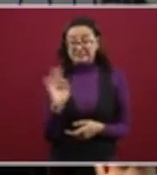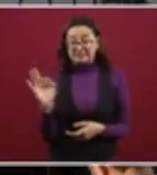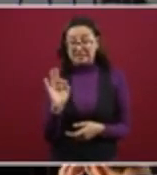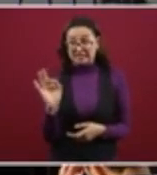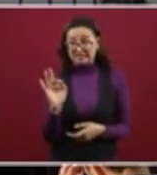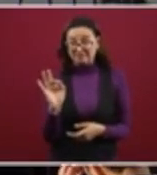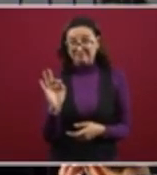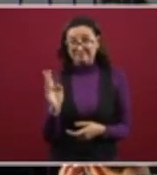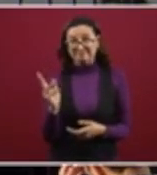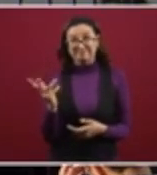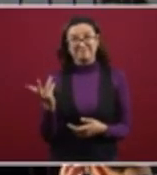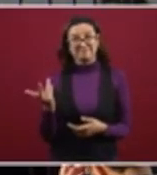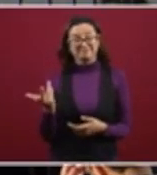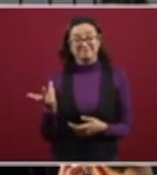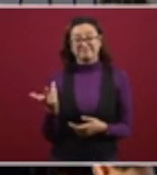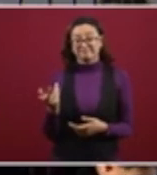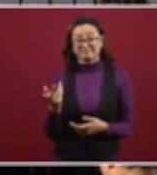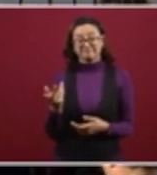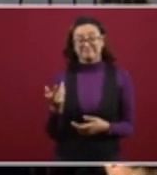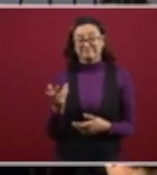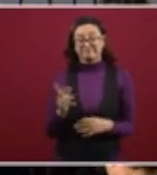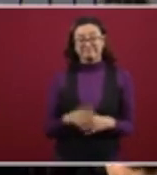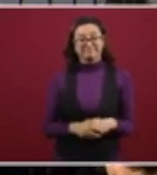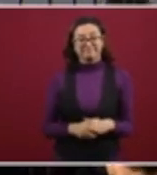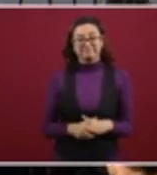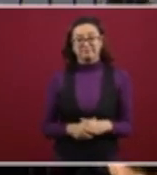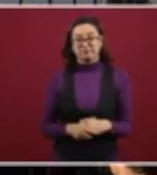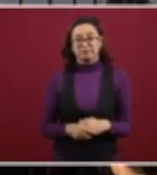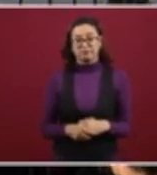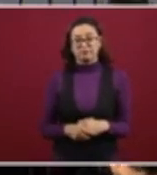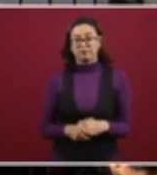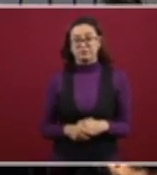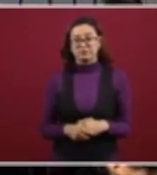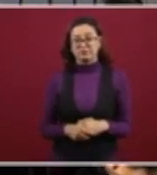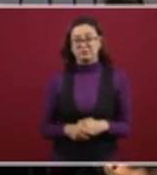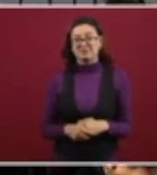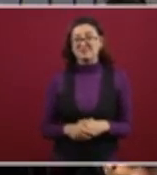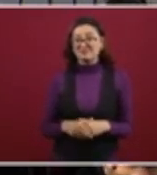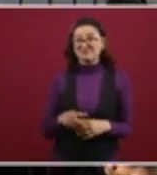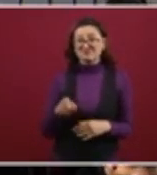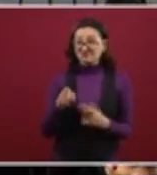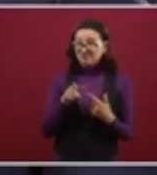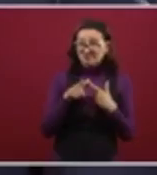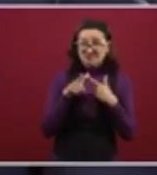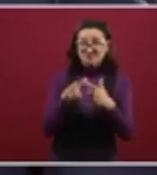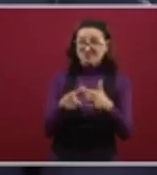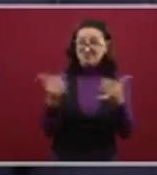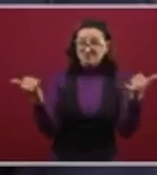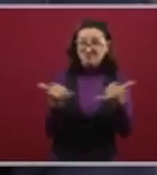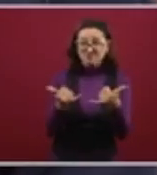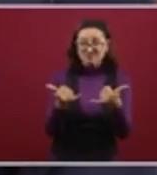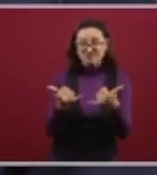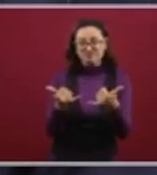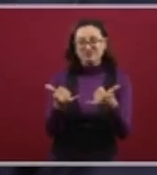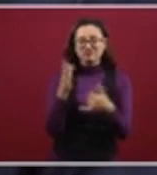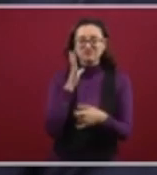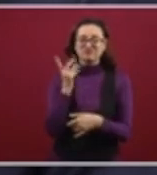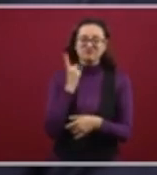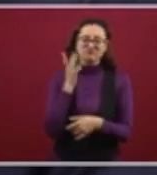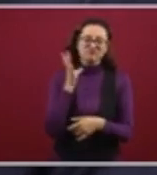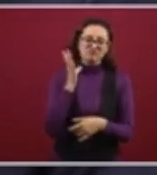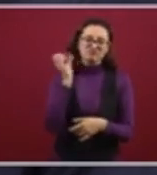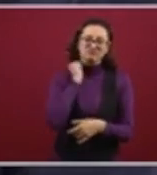vamos a enviar una iniciativa. Es